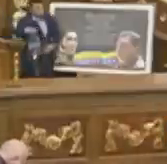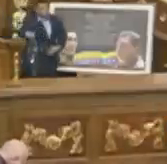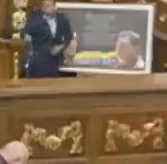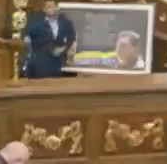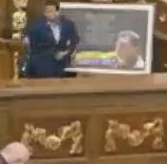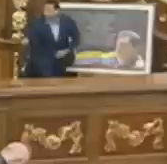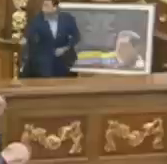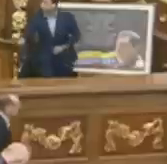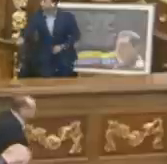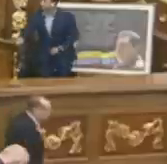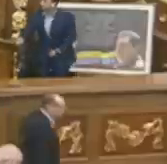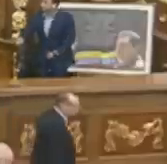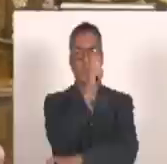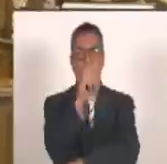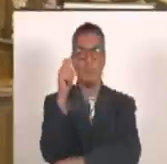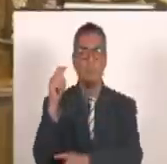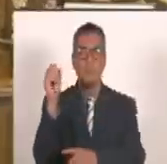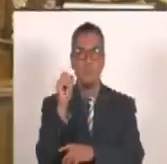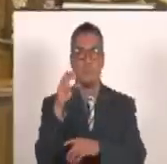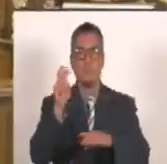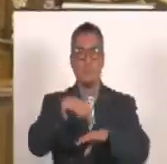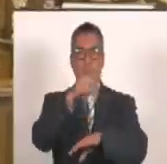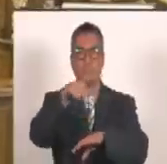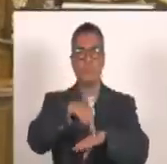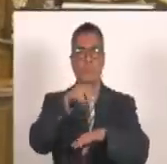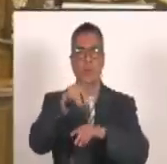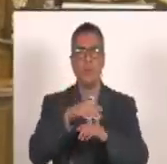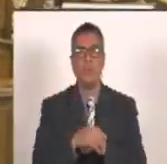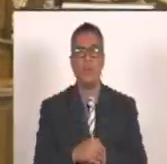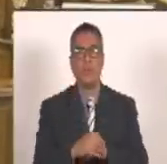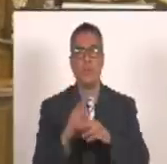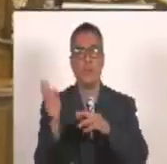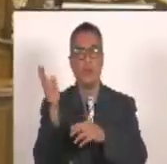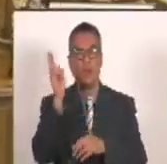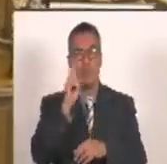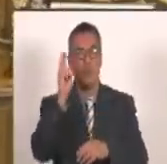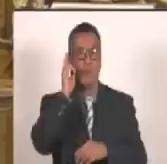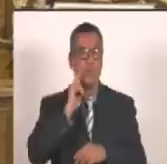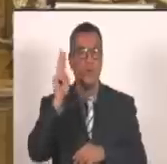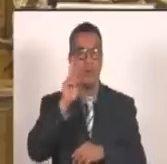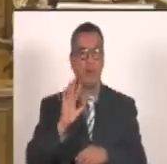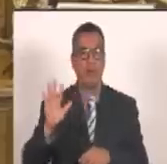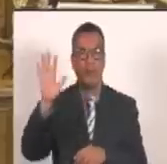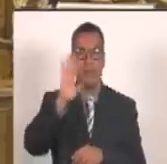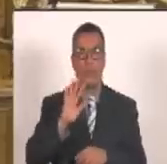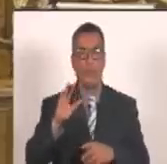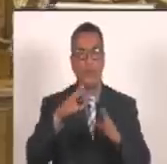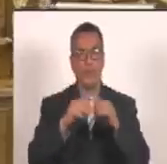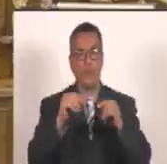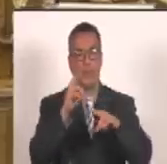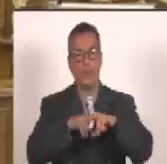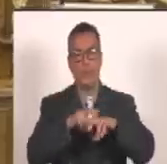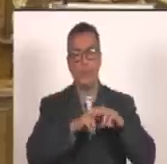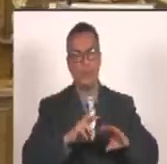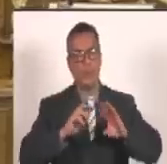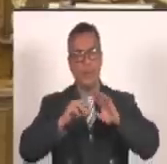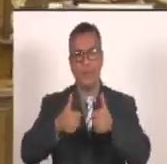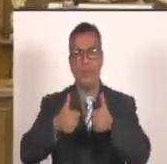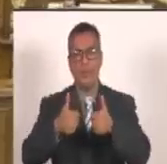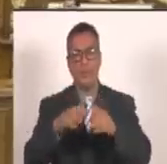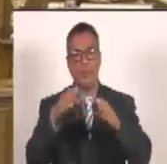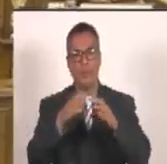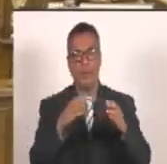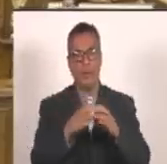diputadas y diputados de la Asamblea Nacional de la República Bolivariana de Venezuela, ocupen sus curules para dar inicio a